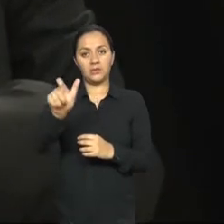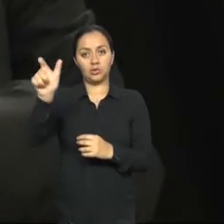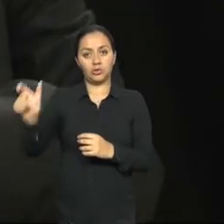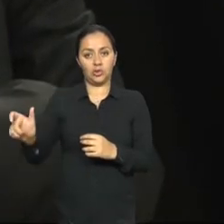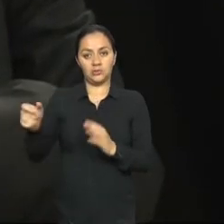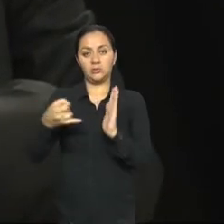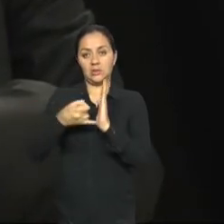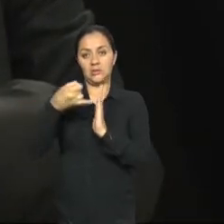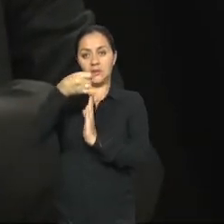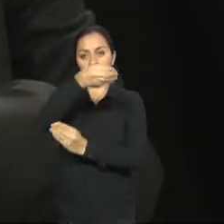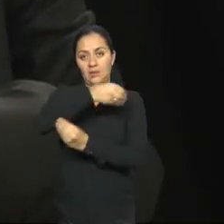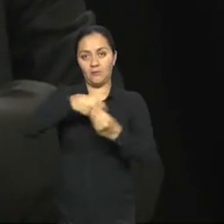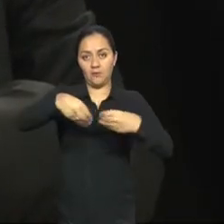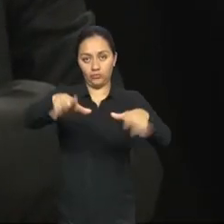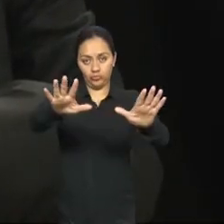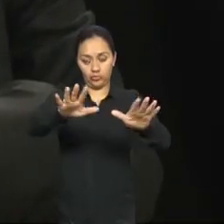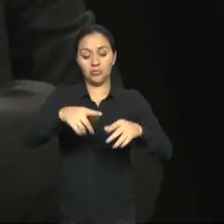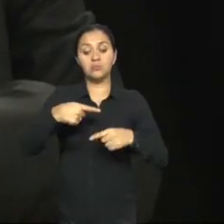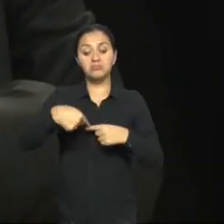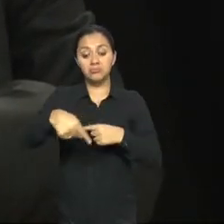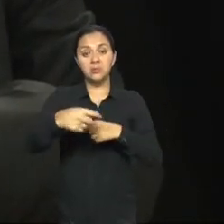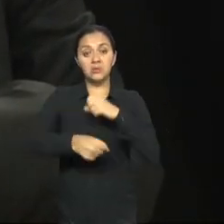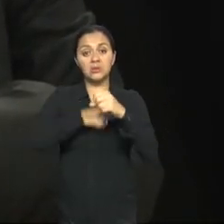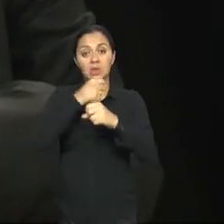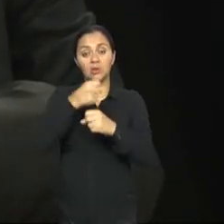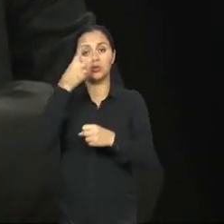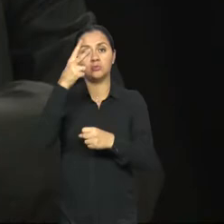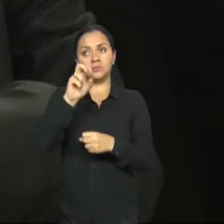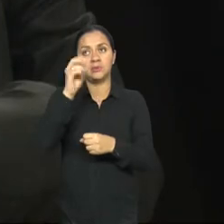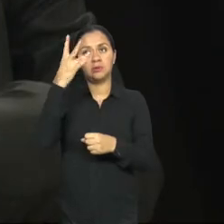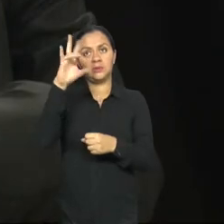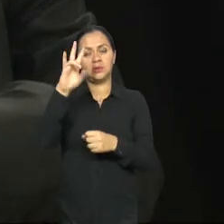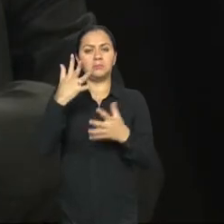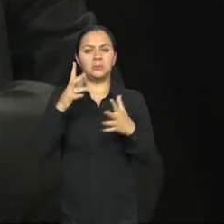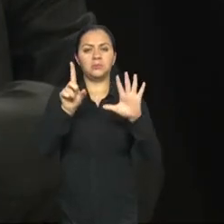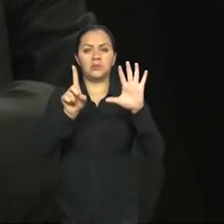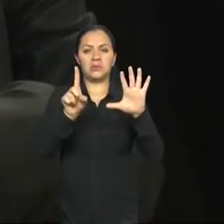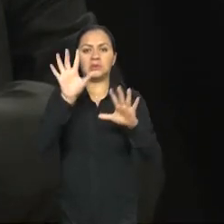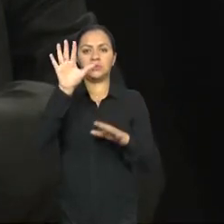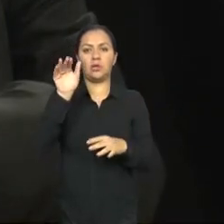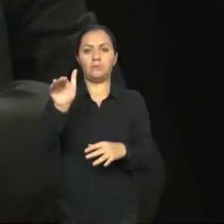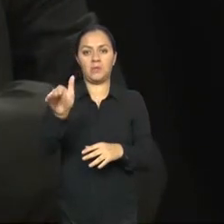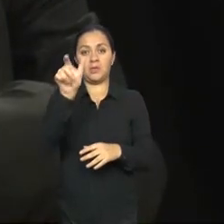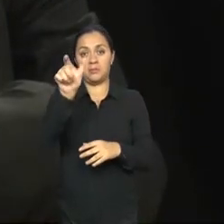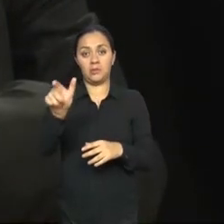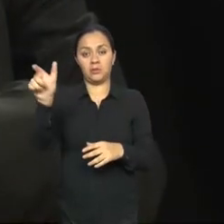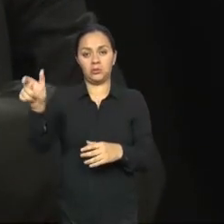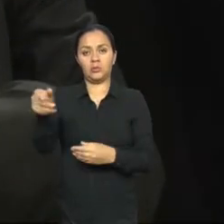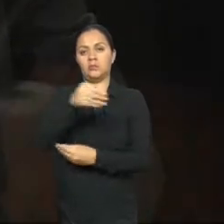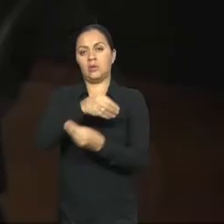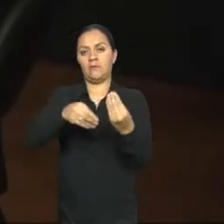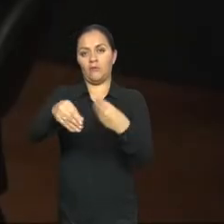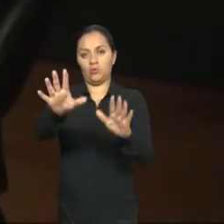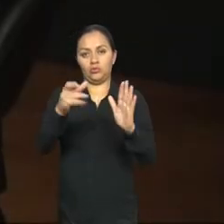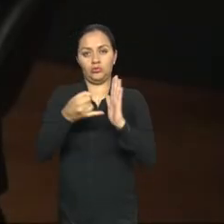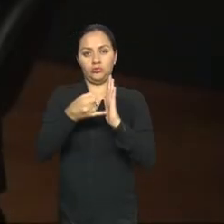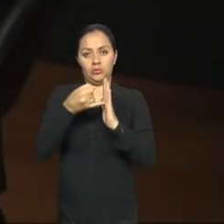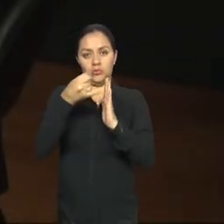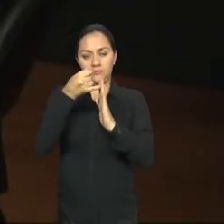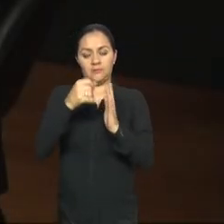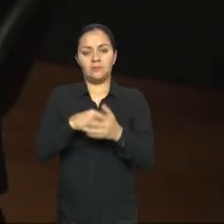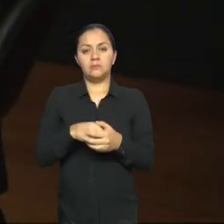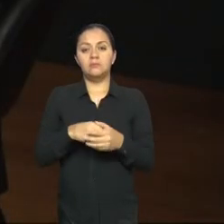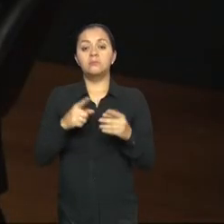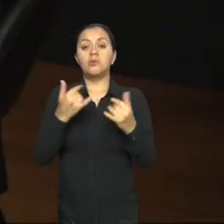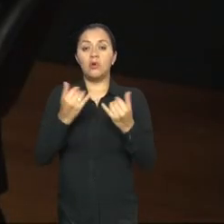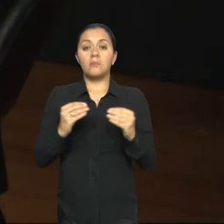devolución. Ahora, si es que hablamos en este año, esperamos superar hasta llegar a unos 65.000 personas que tengan el beneficio de devoluciones. Es decir, que cada